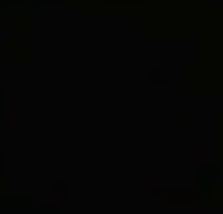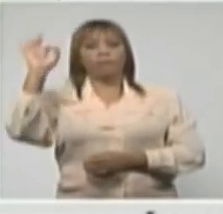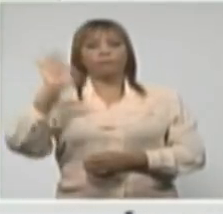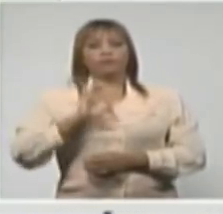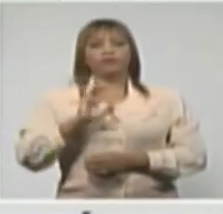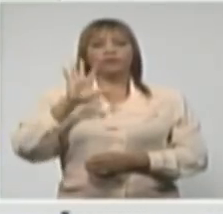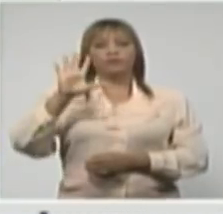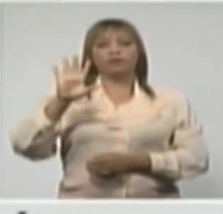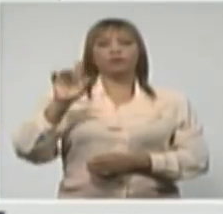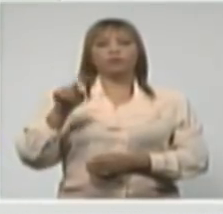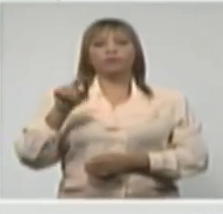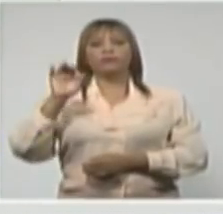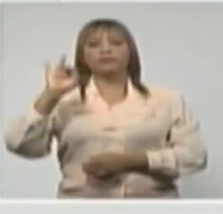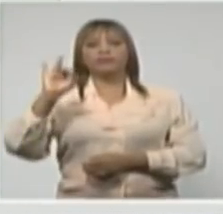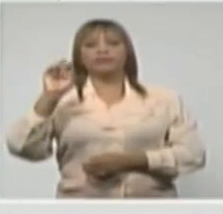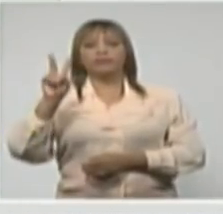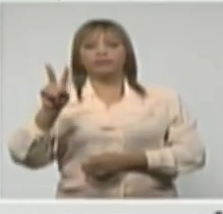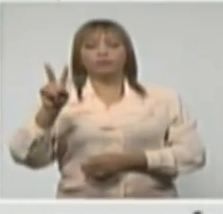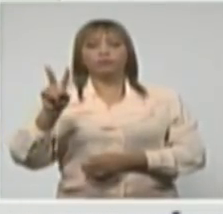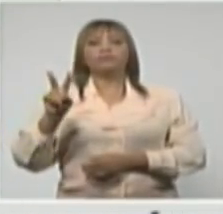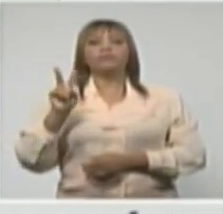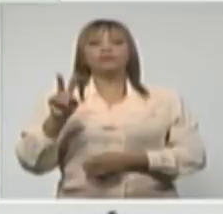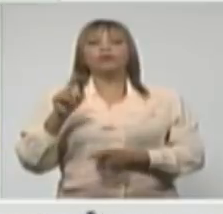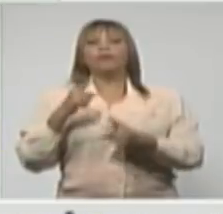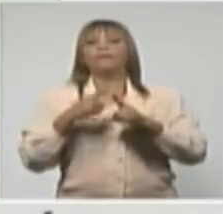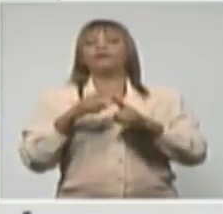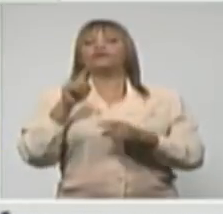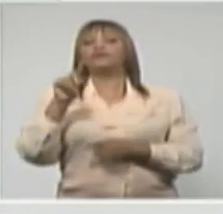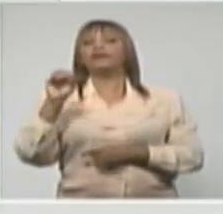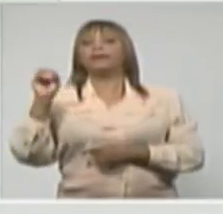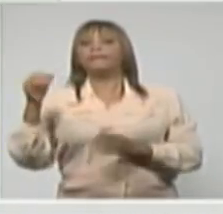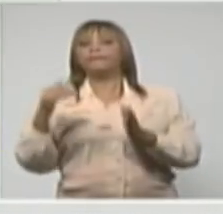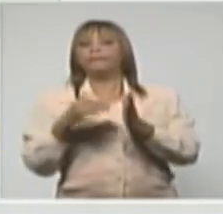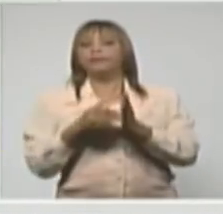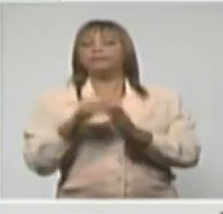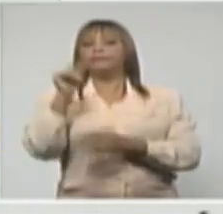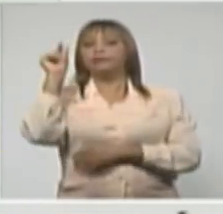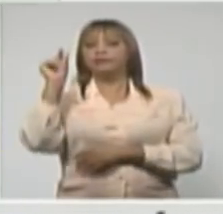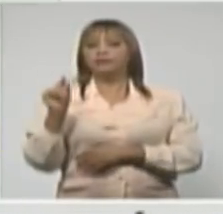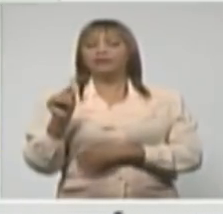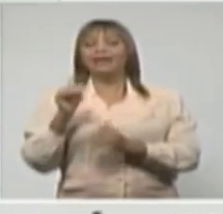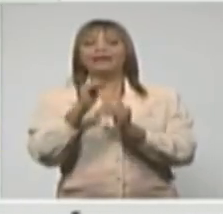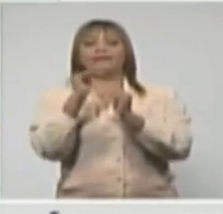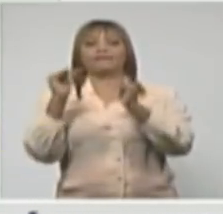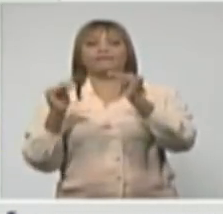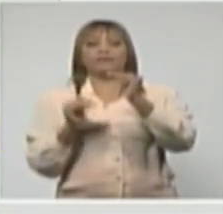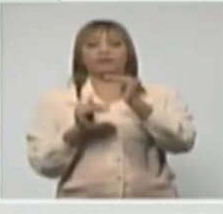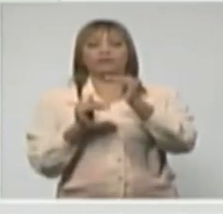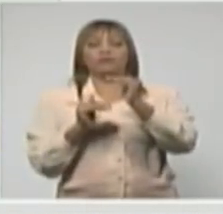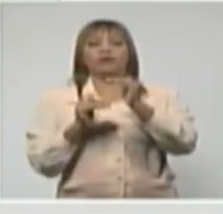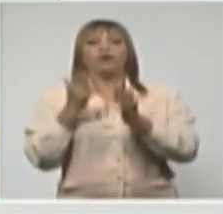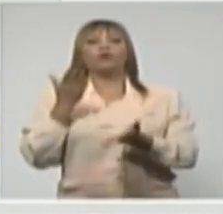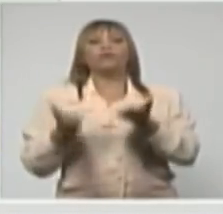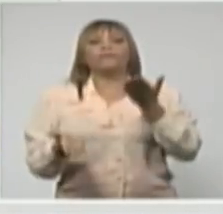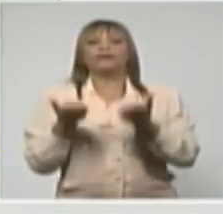por 100.000 habitantes, pues es inferior a la que presentó en el día de